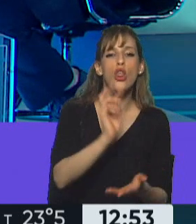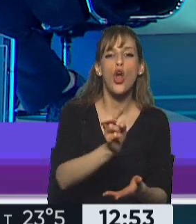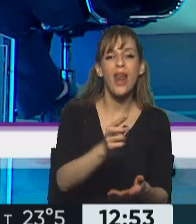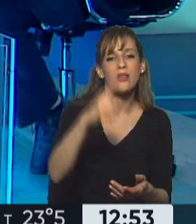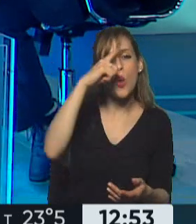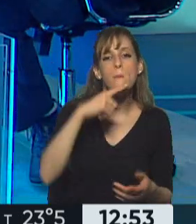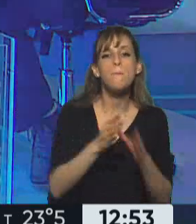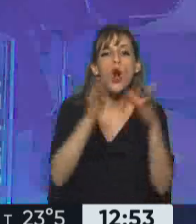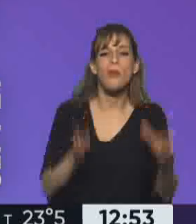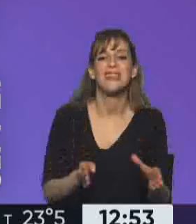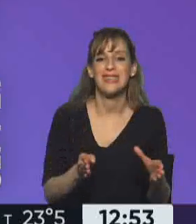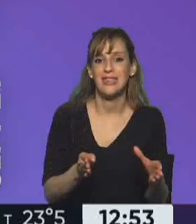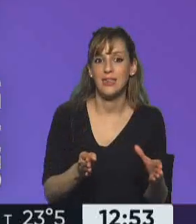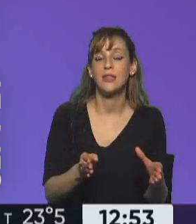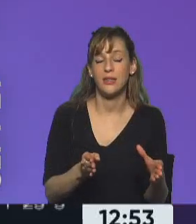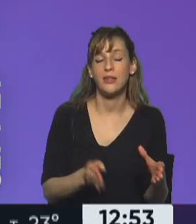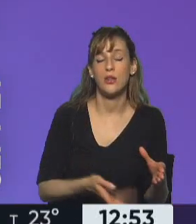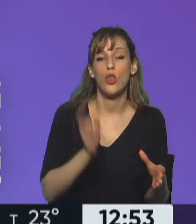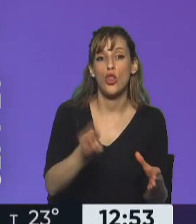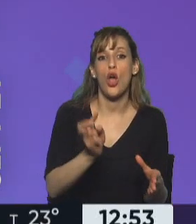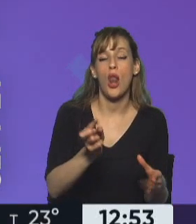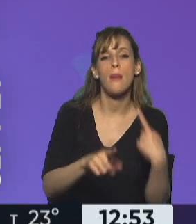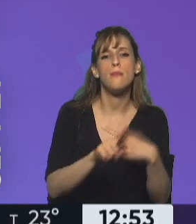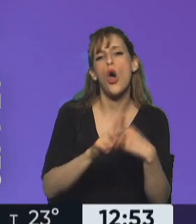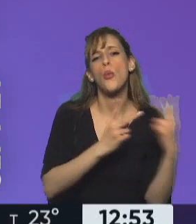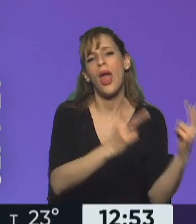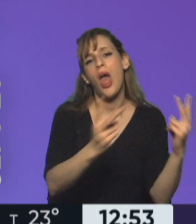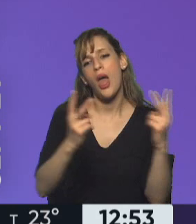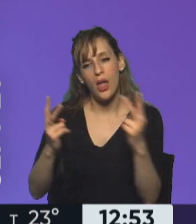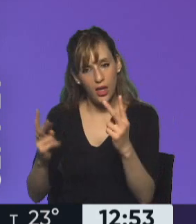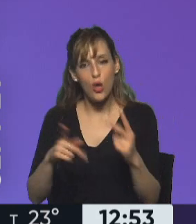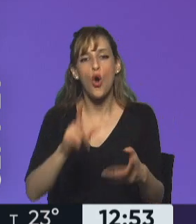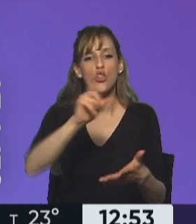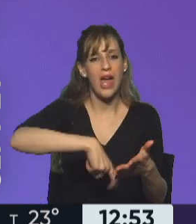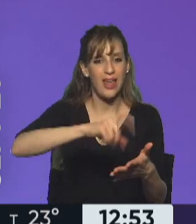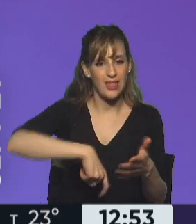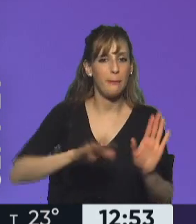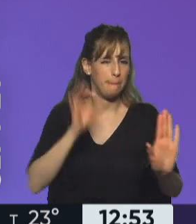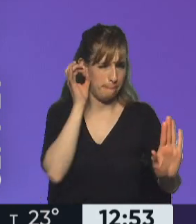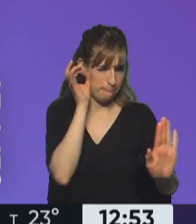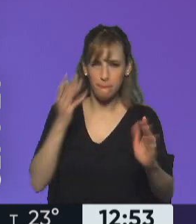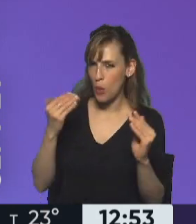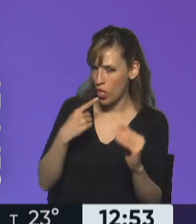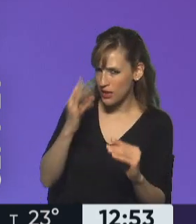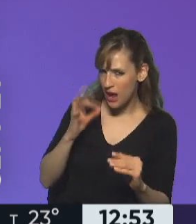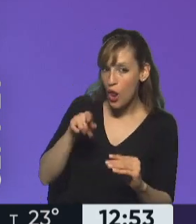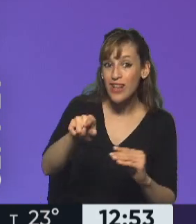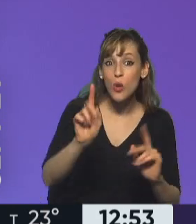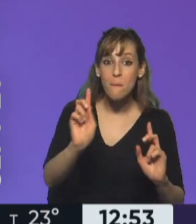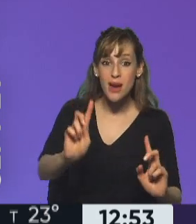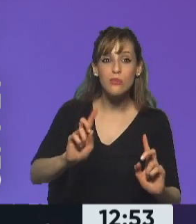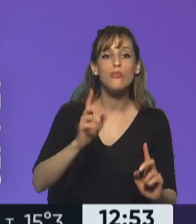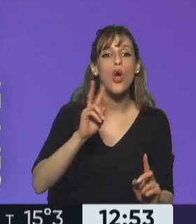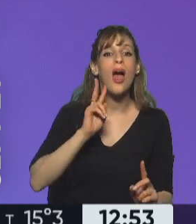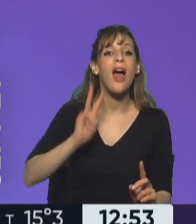las salidas mensuales de dólares solamente por viaje y otros pagos con tarjeta. Después ¿Puedo sugerir algo? Ese pico que vos señalás de diciembre